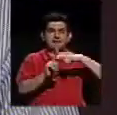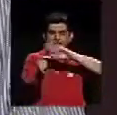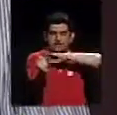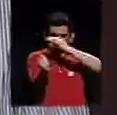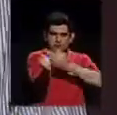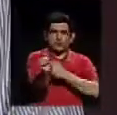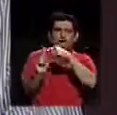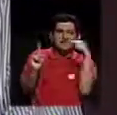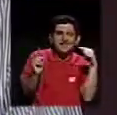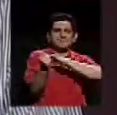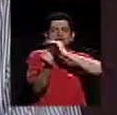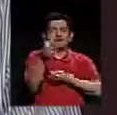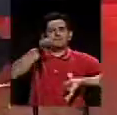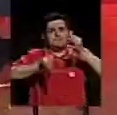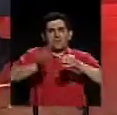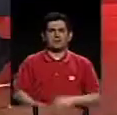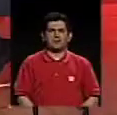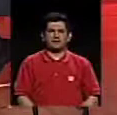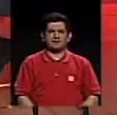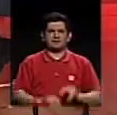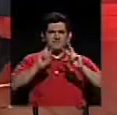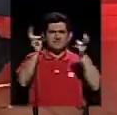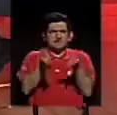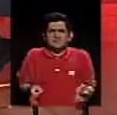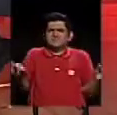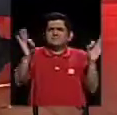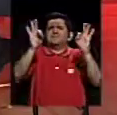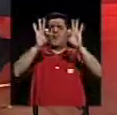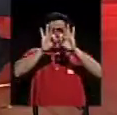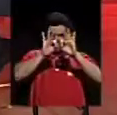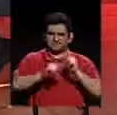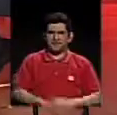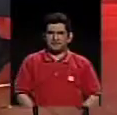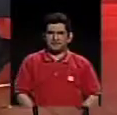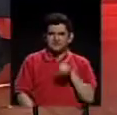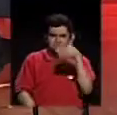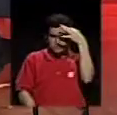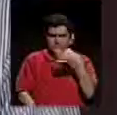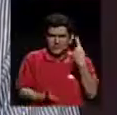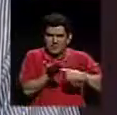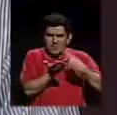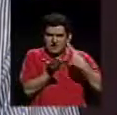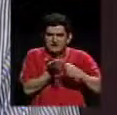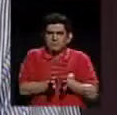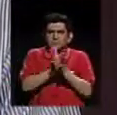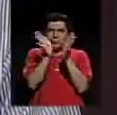Poder Judicial. ¿Qué temas clave están en el debate